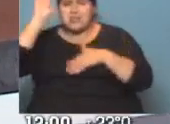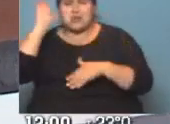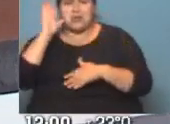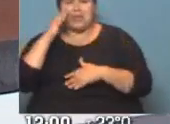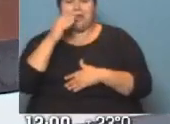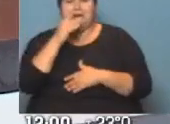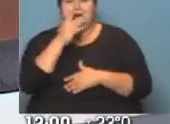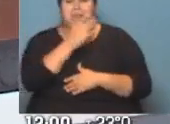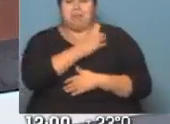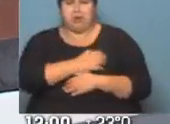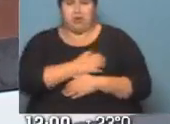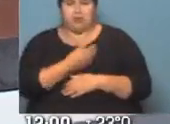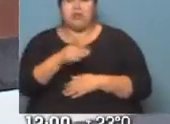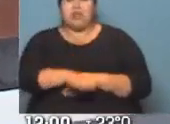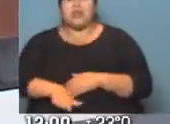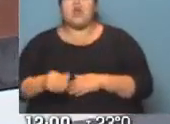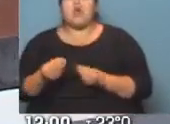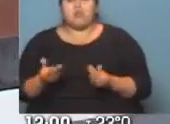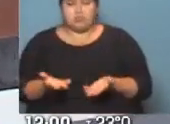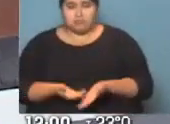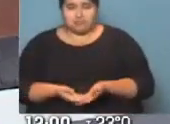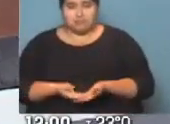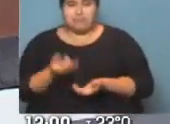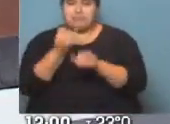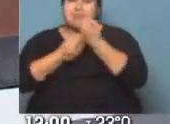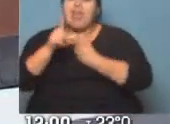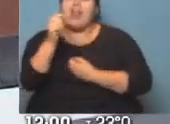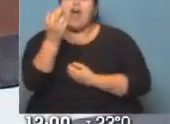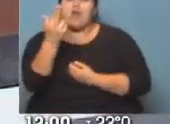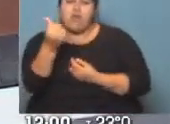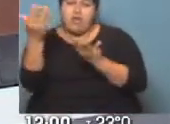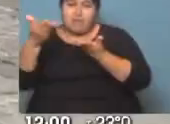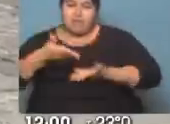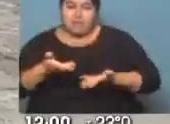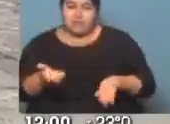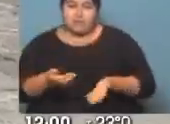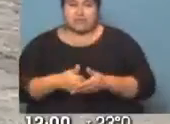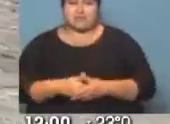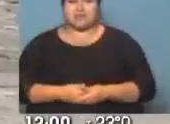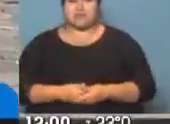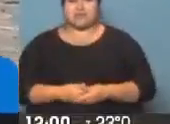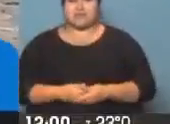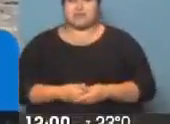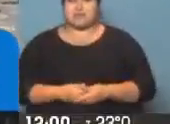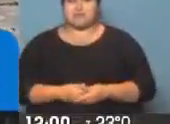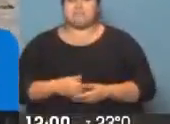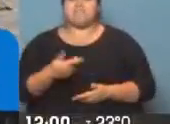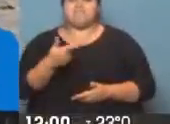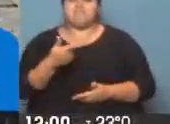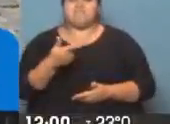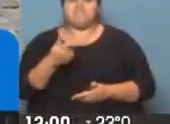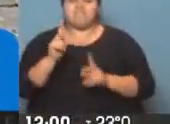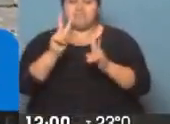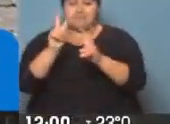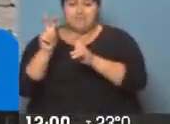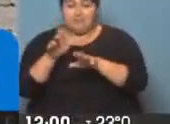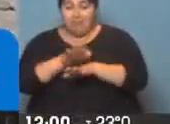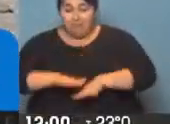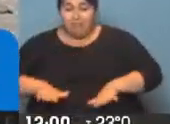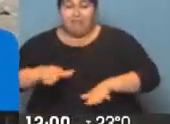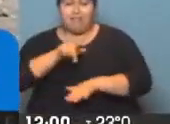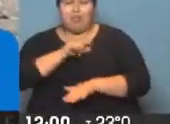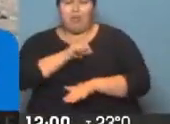pobres. Con el tema está Laura Maiocchi. Laura, ¿cómo estás? Bienvenida. Bien, Alejandro, ¿cómo duele cuando se trata de los chicos, de la